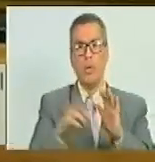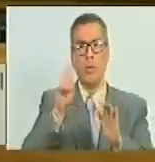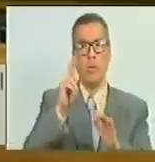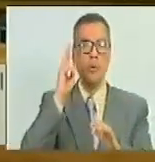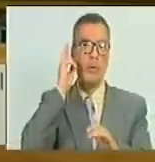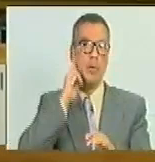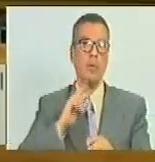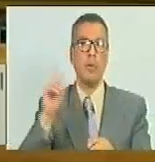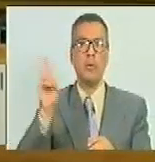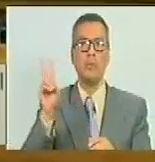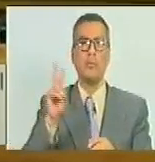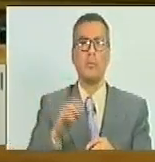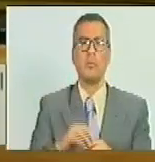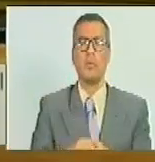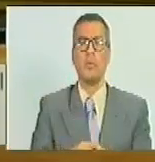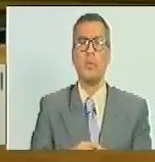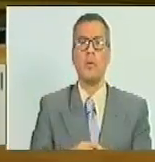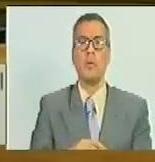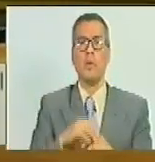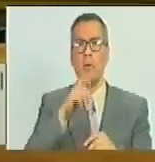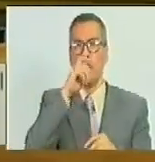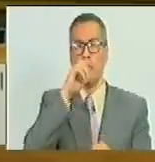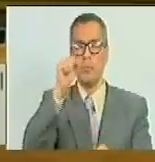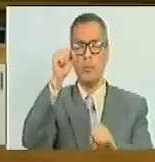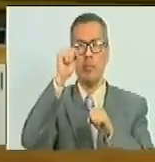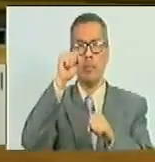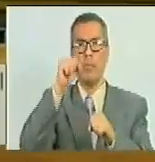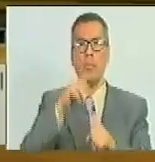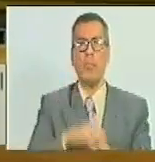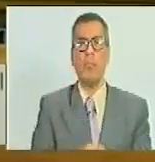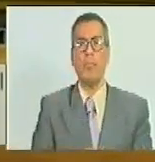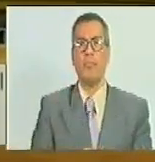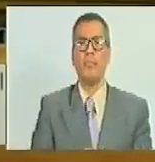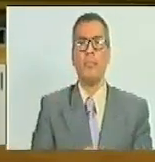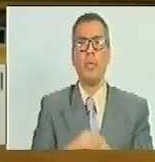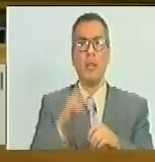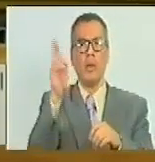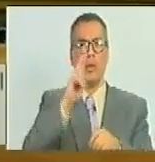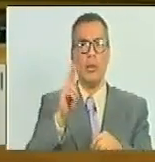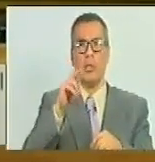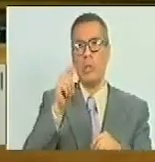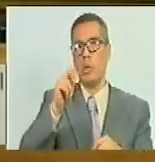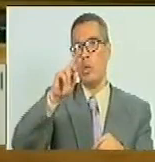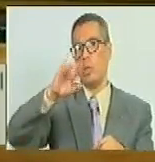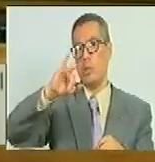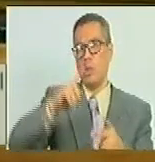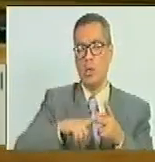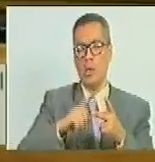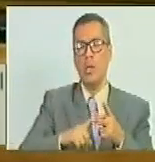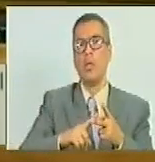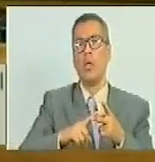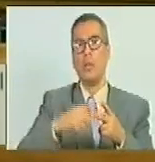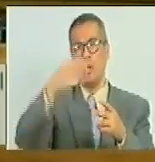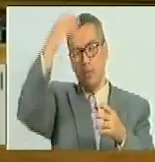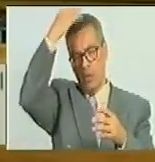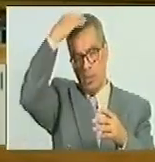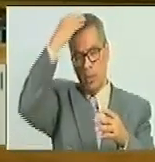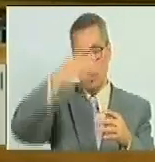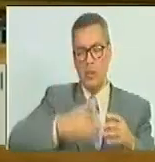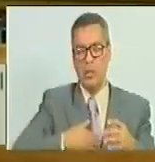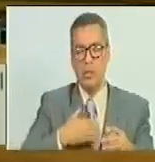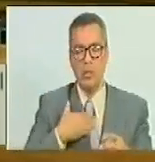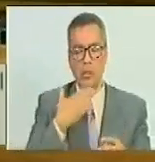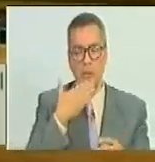República Bolivariana de Venezuela, Nicolás Maduro Moros, a la República de Turquía y al Reino de